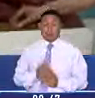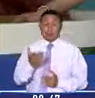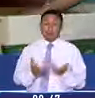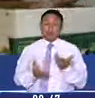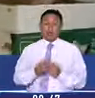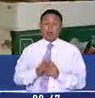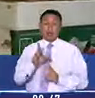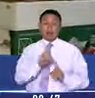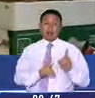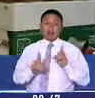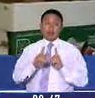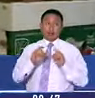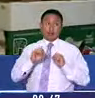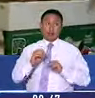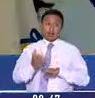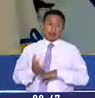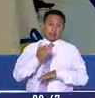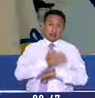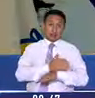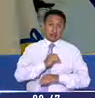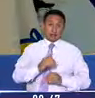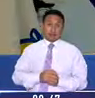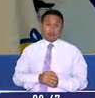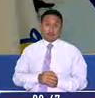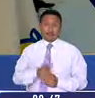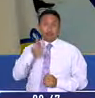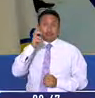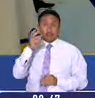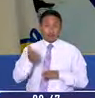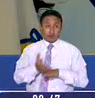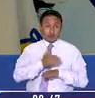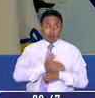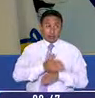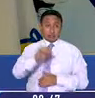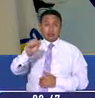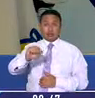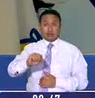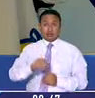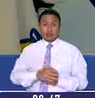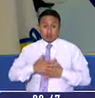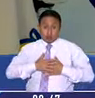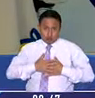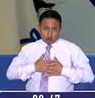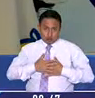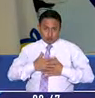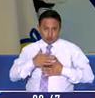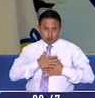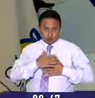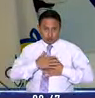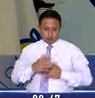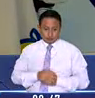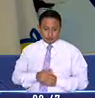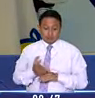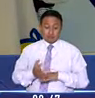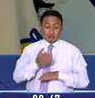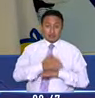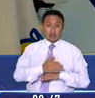su diagnóstico pudo llegar antes. Yo creo que sí pude haber prevenido un poco en mi caso. Yo tenía un